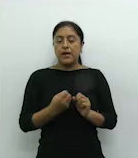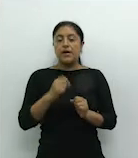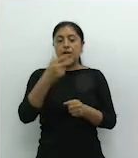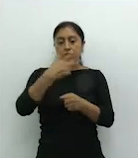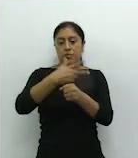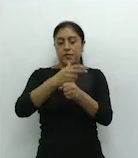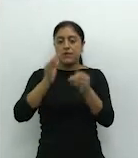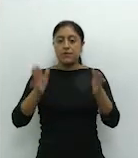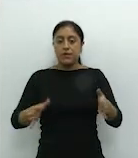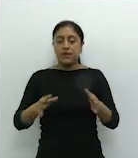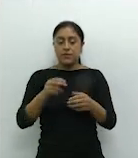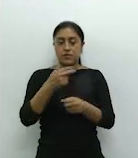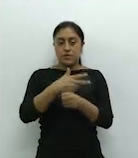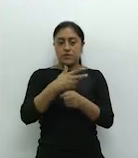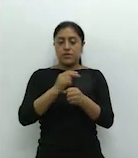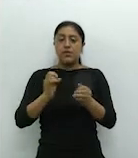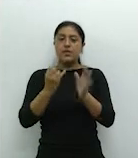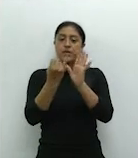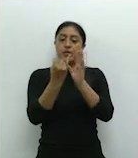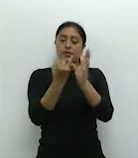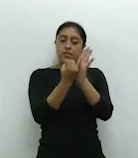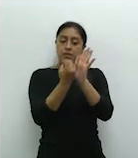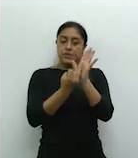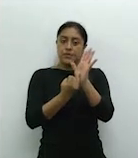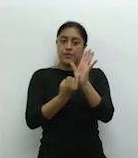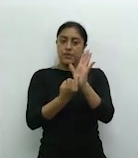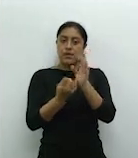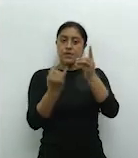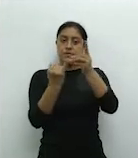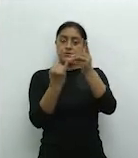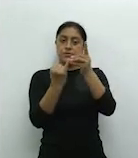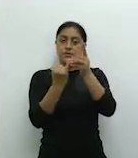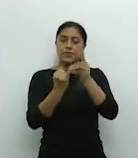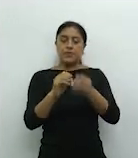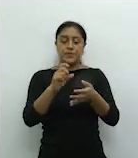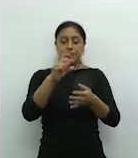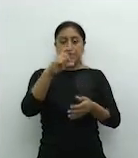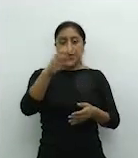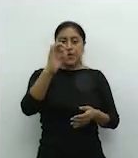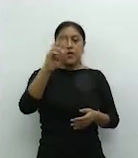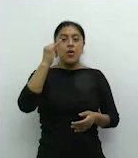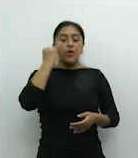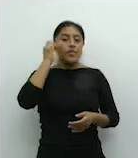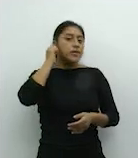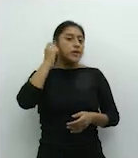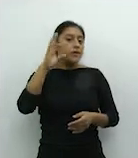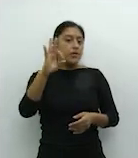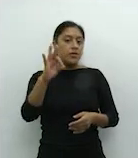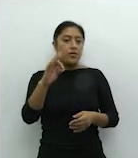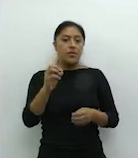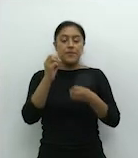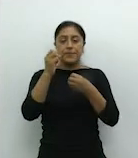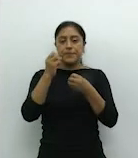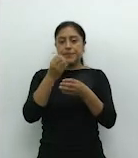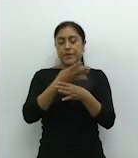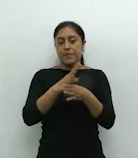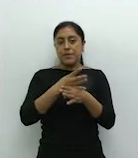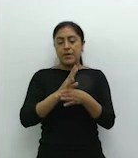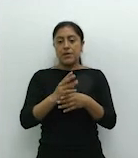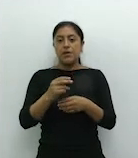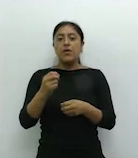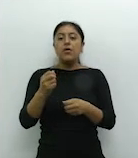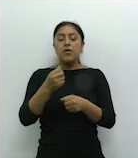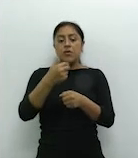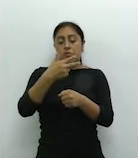Guatemala. El documento personal de identificación contiene los nombres propios, el código único de identificación asignado,